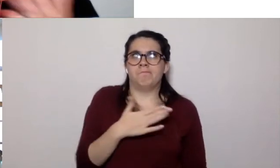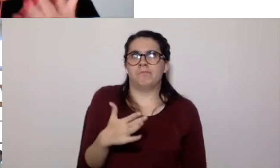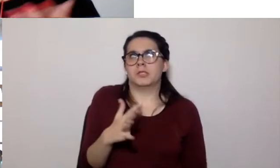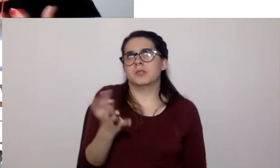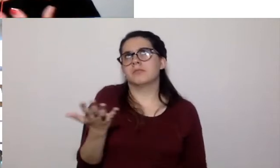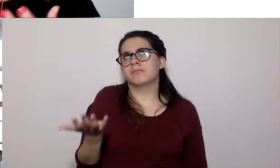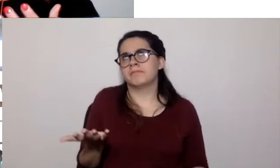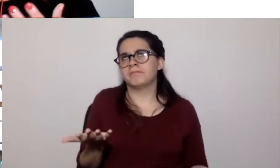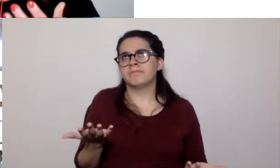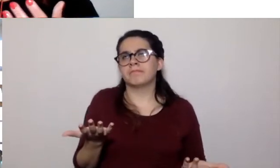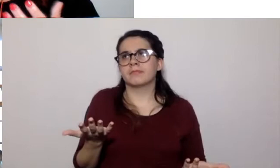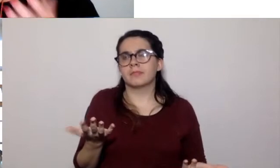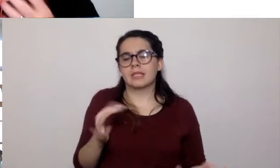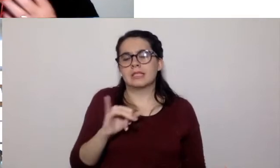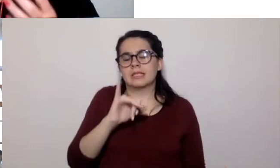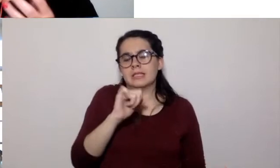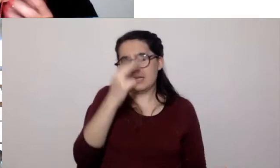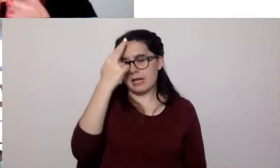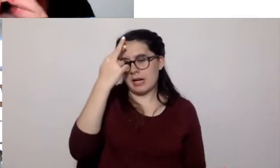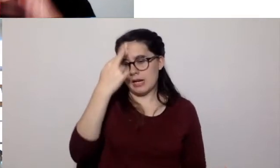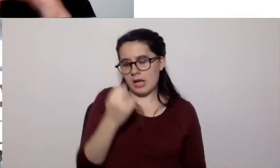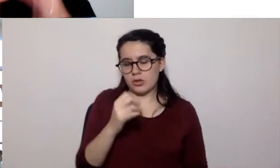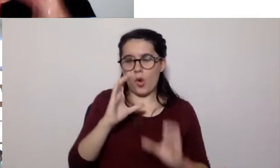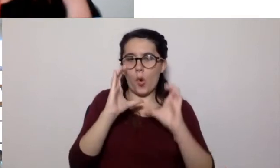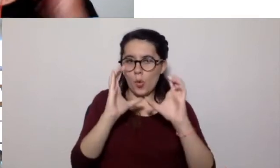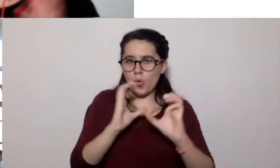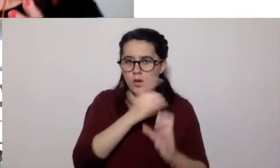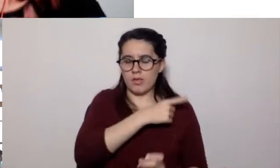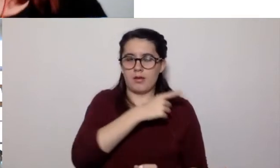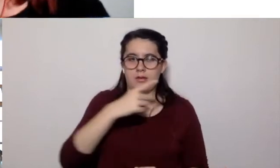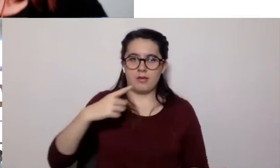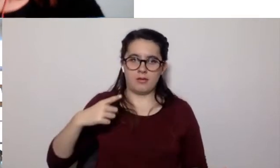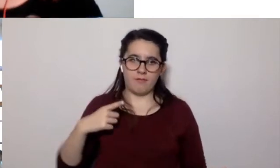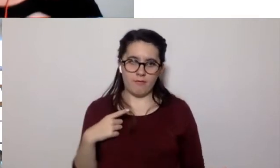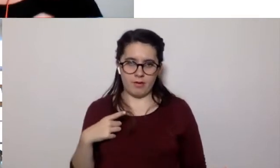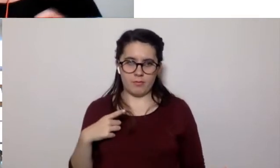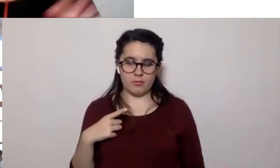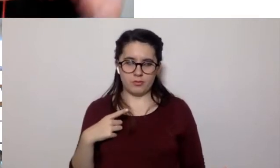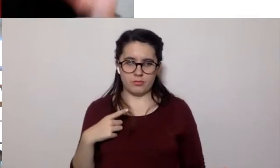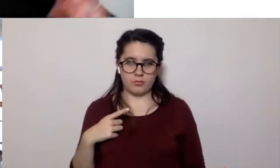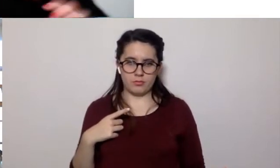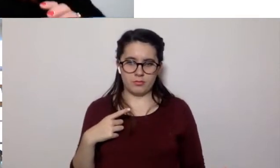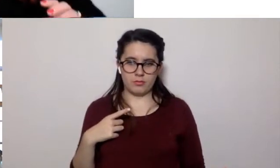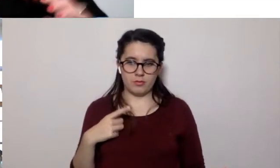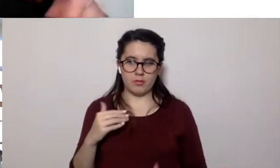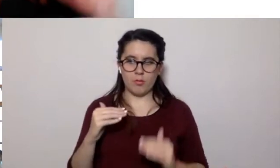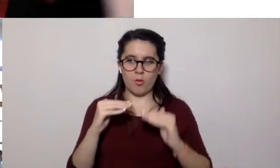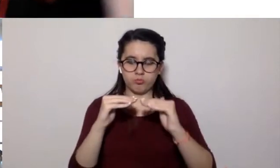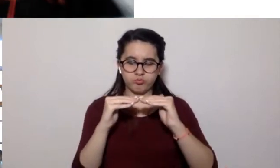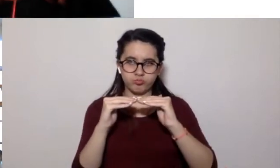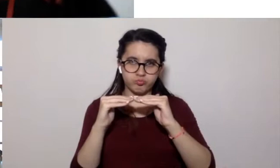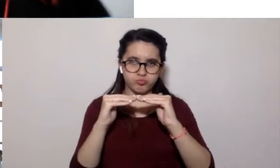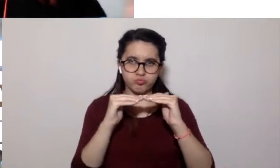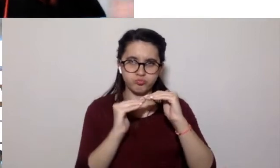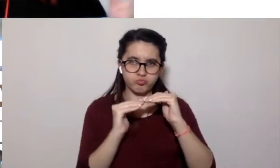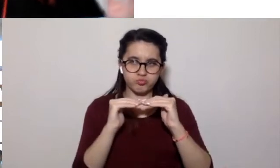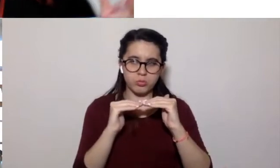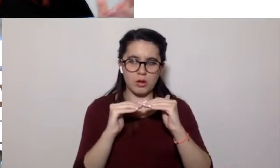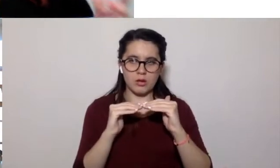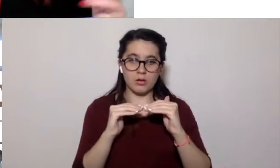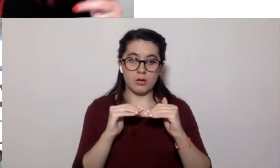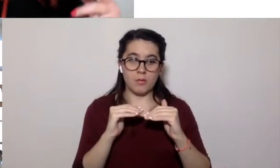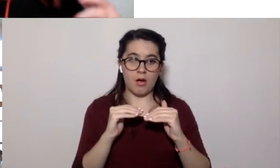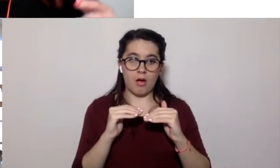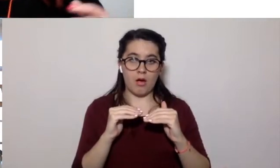sí debemos de cuidarnos, sí debemos de mantener un sano equilibrio, no sé tú cómo lo veas. Ni tanto para un lado, ni tanto para el otro. A lo